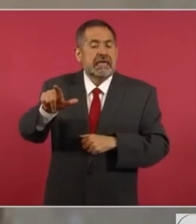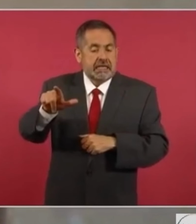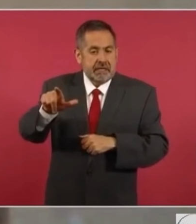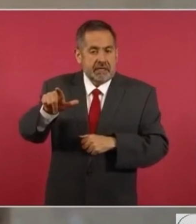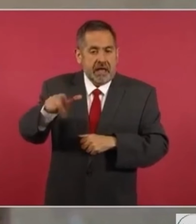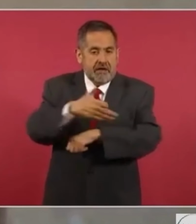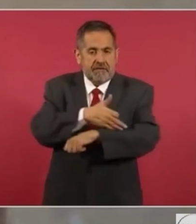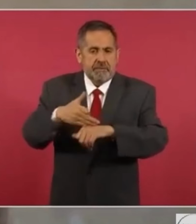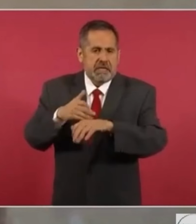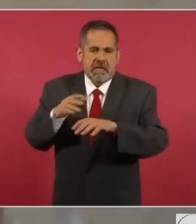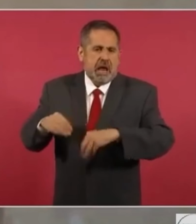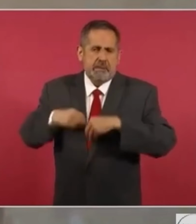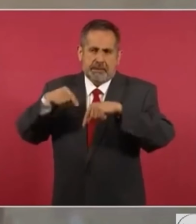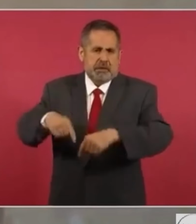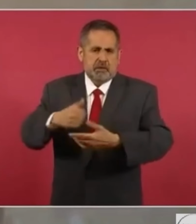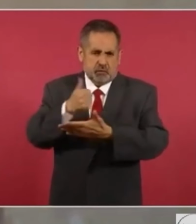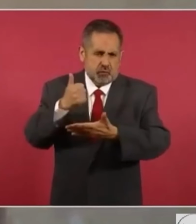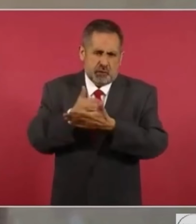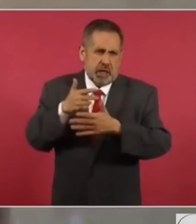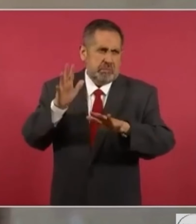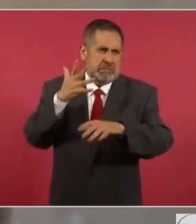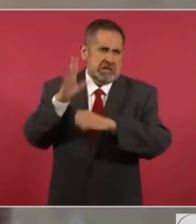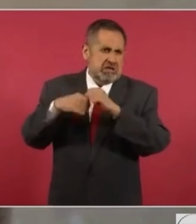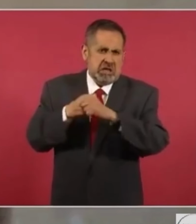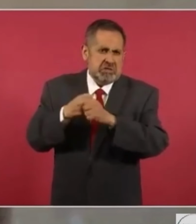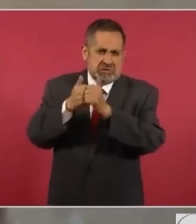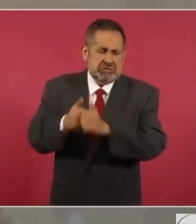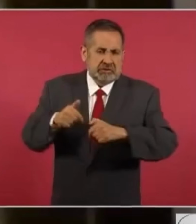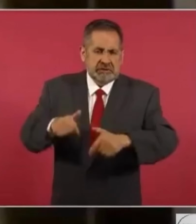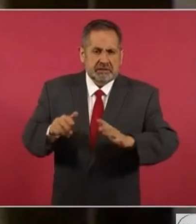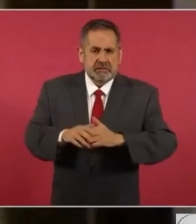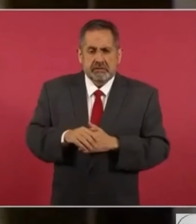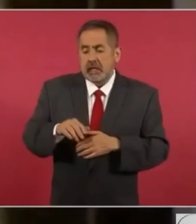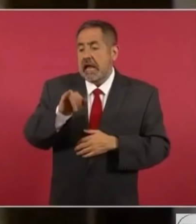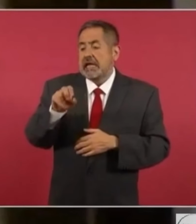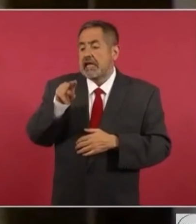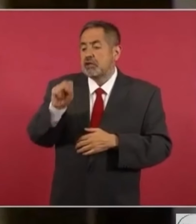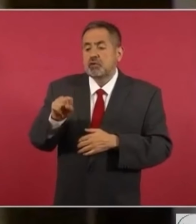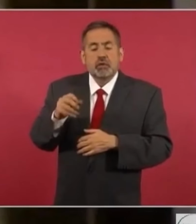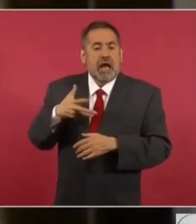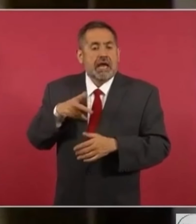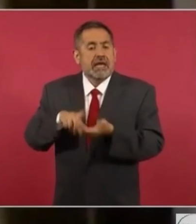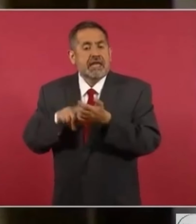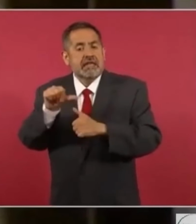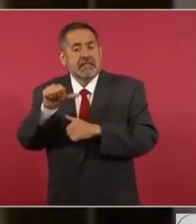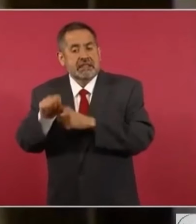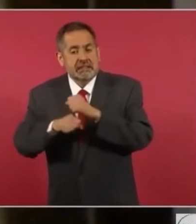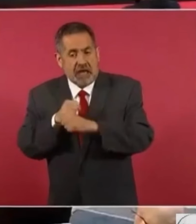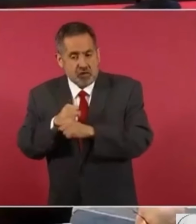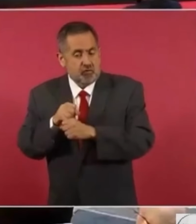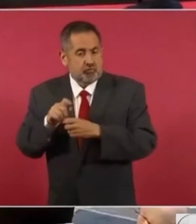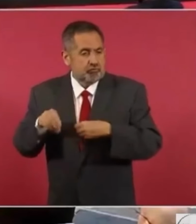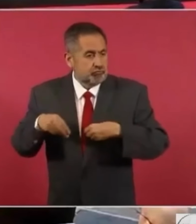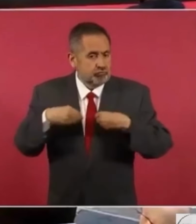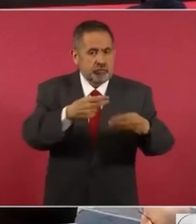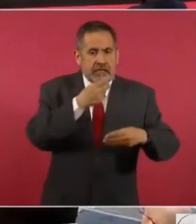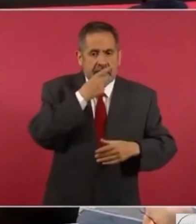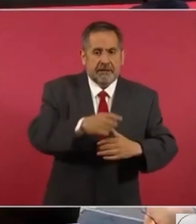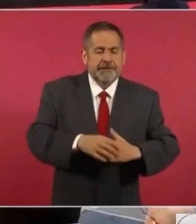1887. La familia ya vive en la ciudad desde hace casi 10 años. Jesús tiene 16 años y le